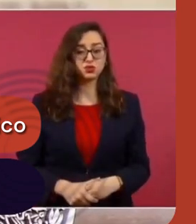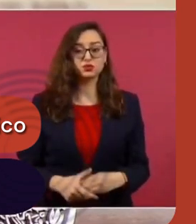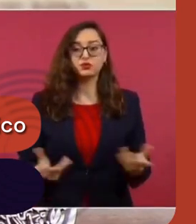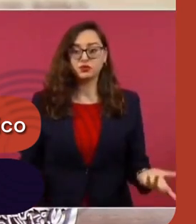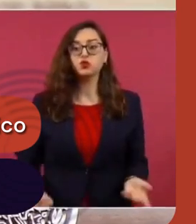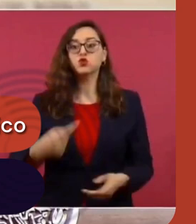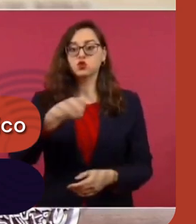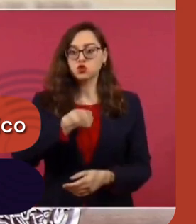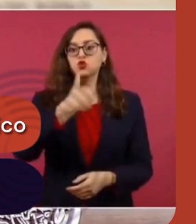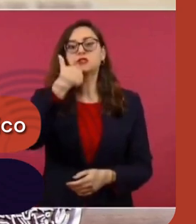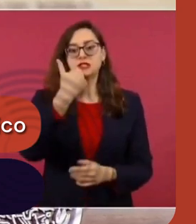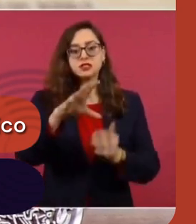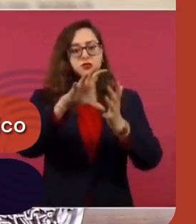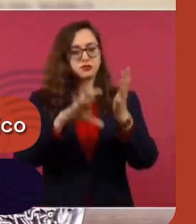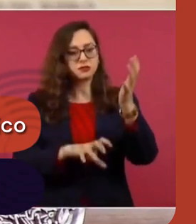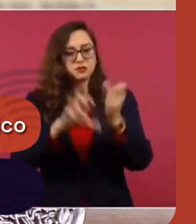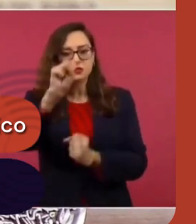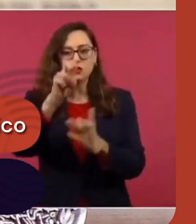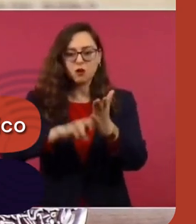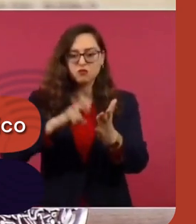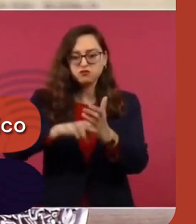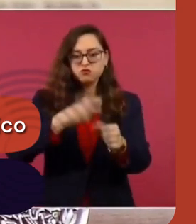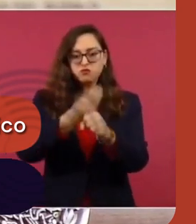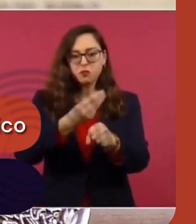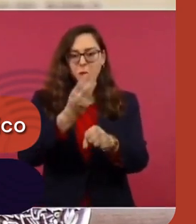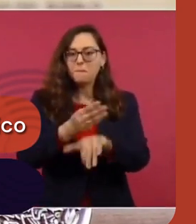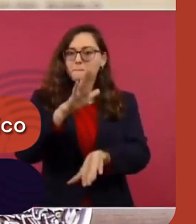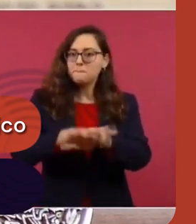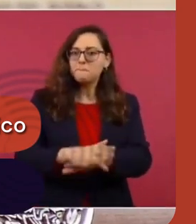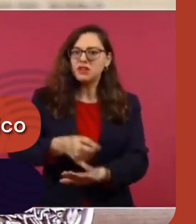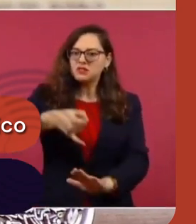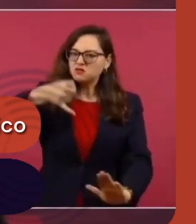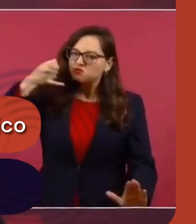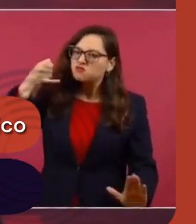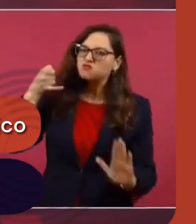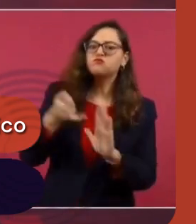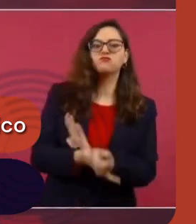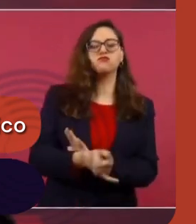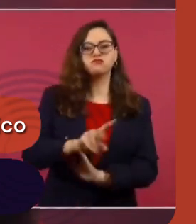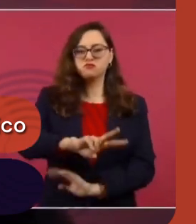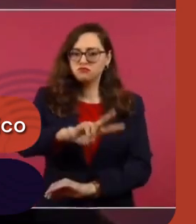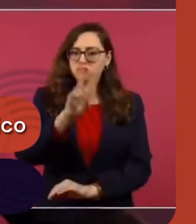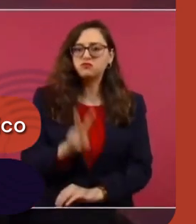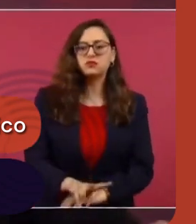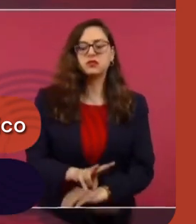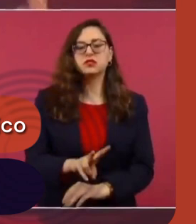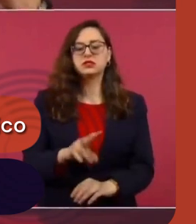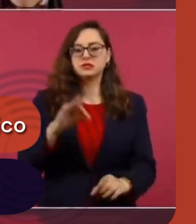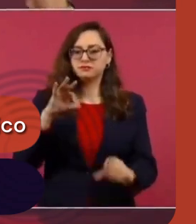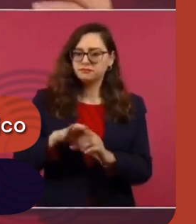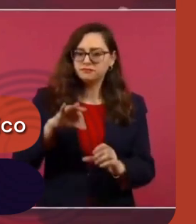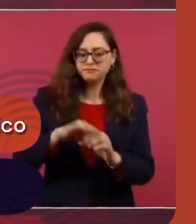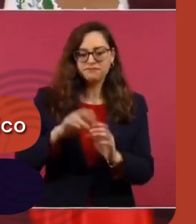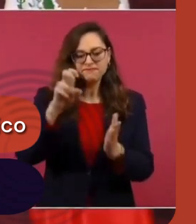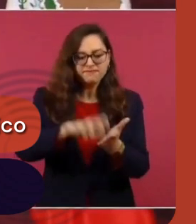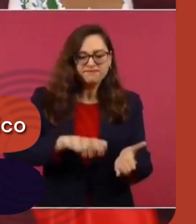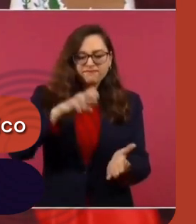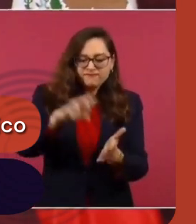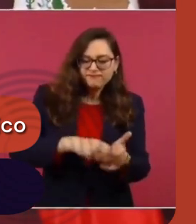reformar la Constitución para hacer una reforma electoral de fondo, porque sacaron